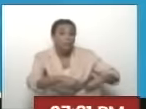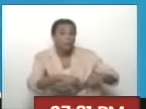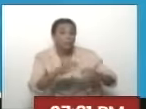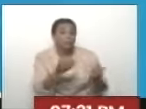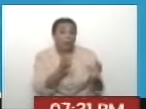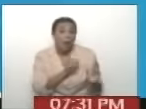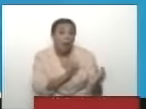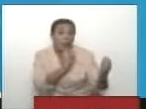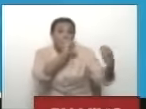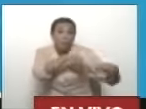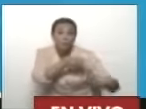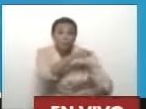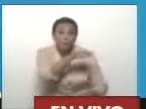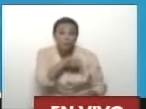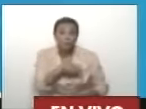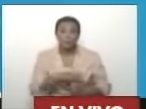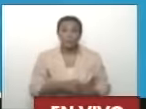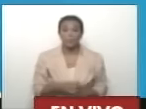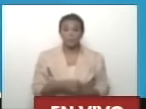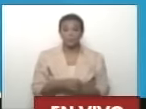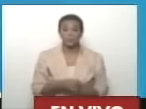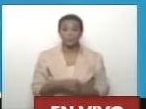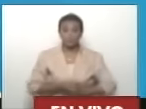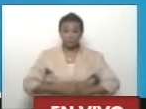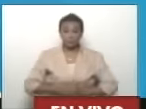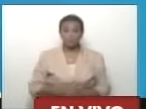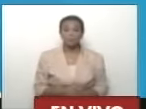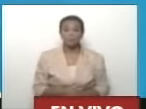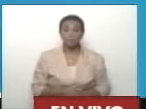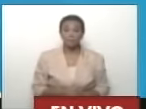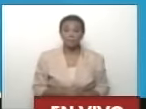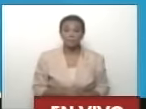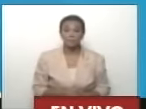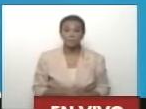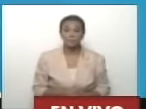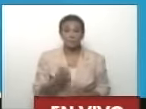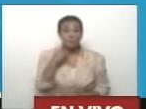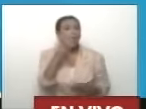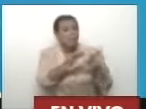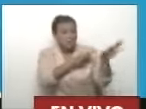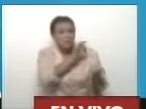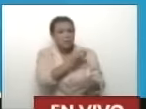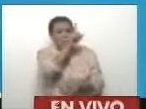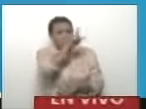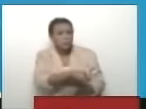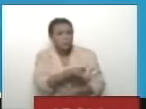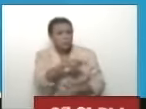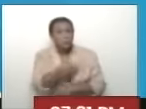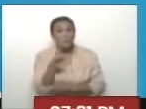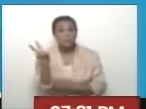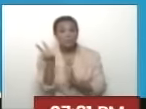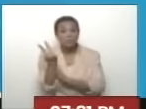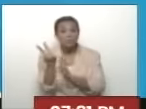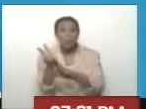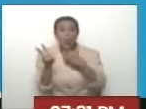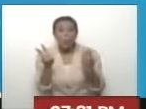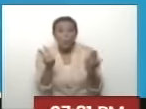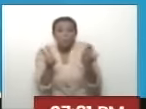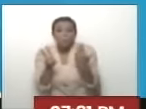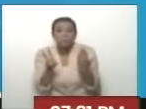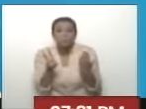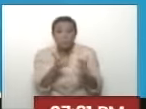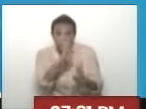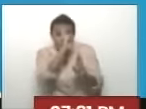mutuo del Acuerdo de Ginebra. Le expliqué muy bien la posición de Venezuela sobre